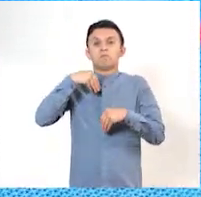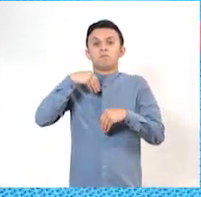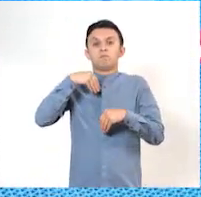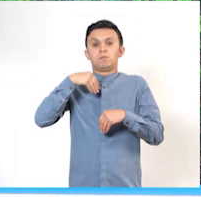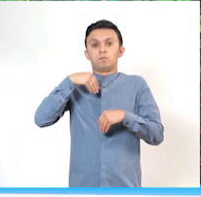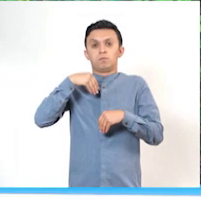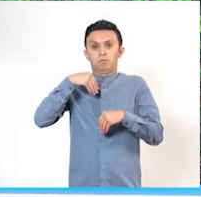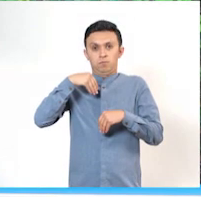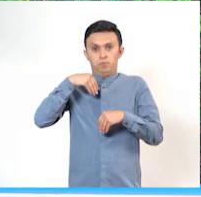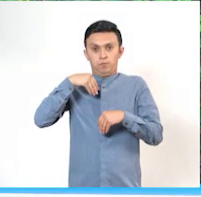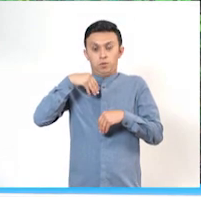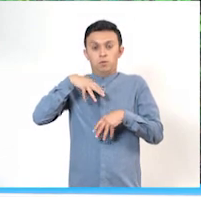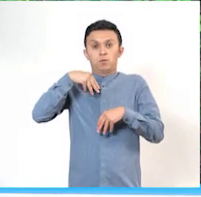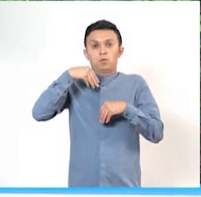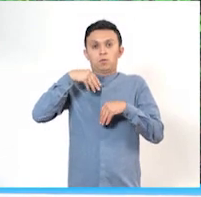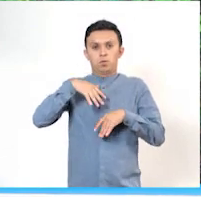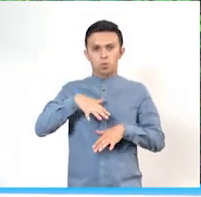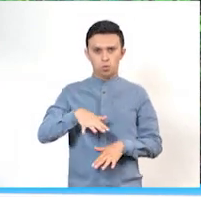respiramos.